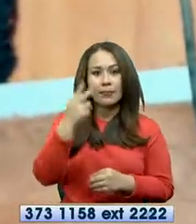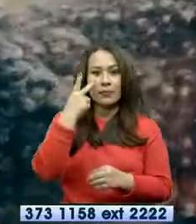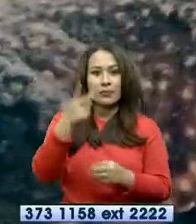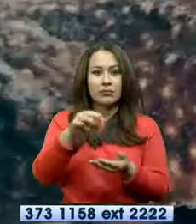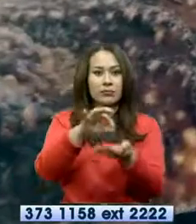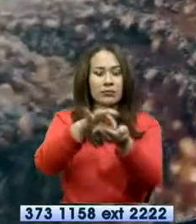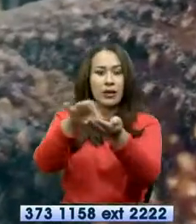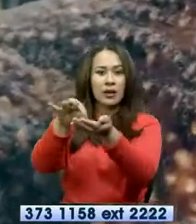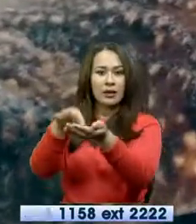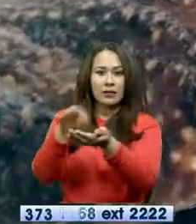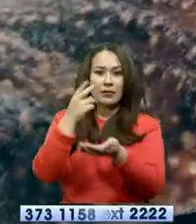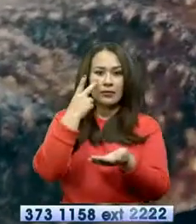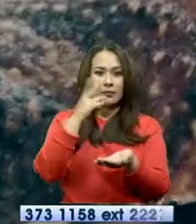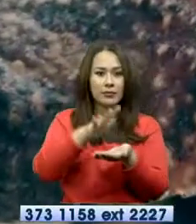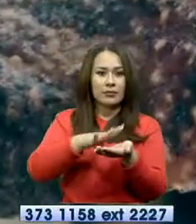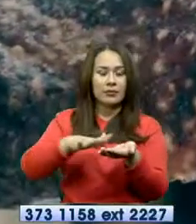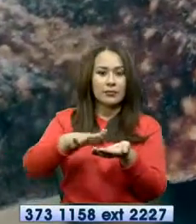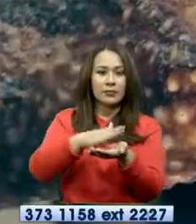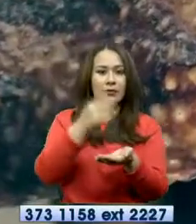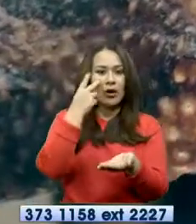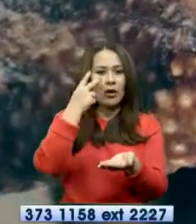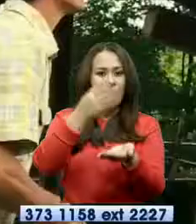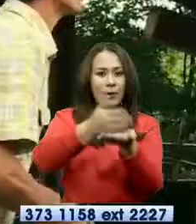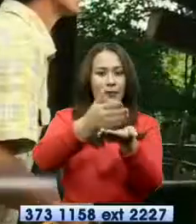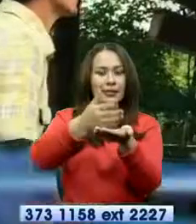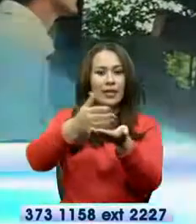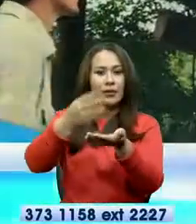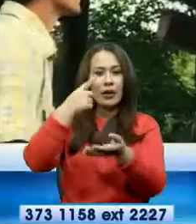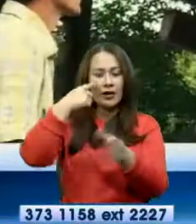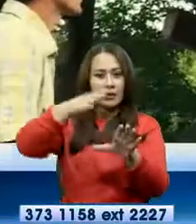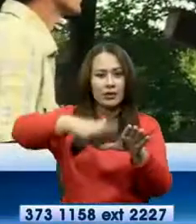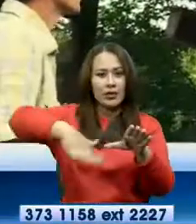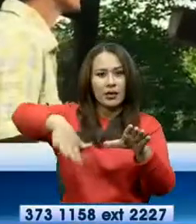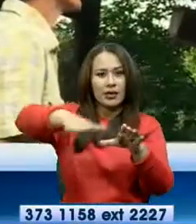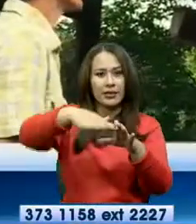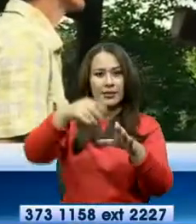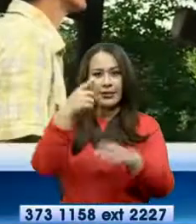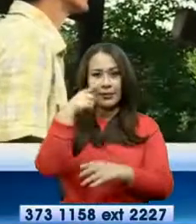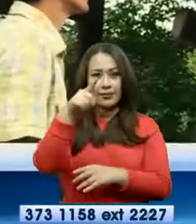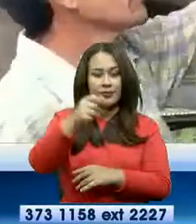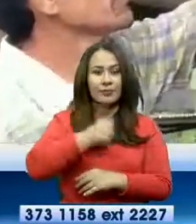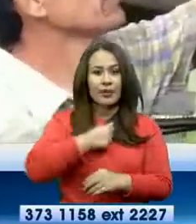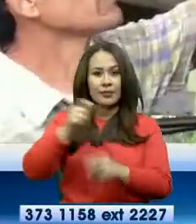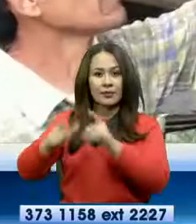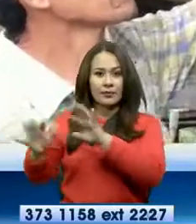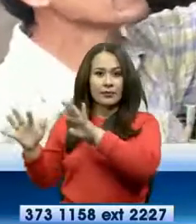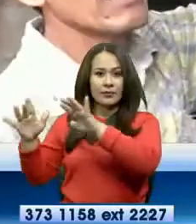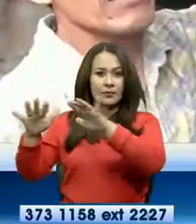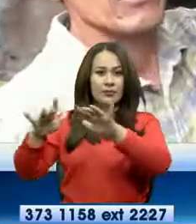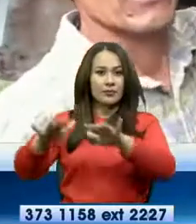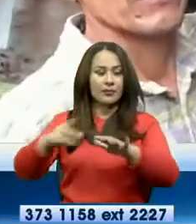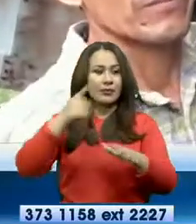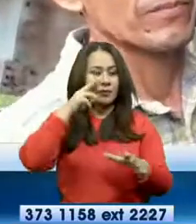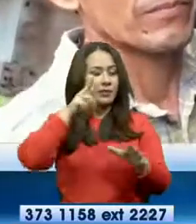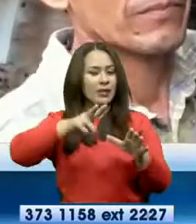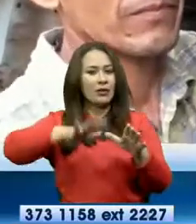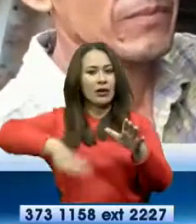la obtiene? Él nos explica. La misma que es buscada y apetecida por propios y extraños. Retirar